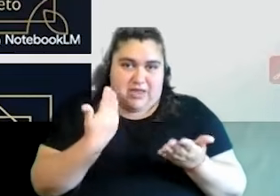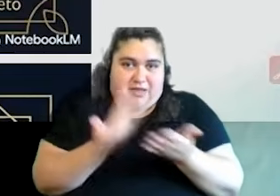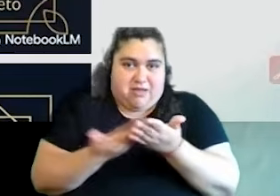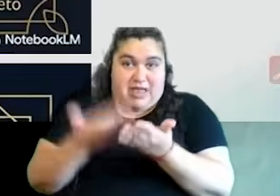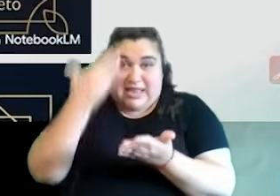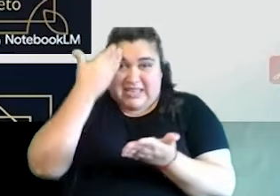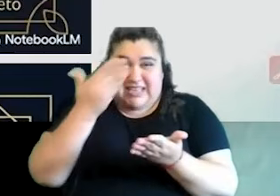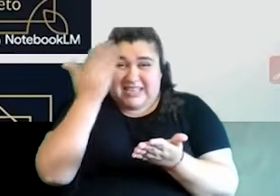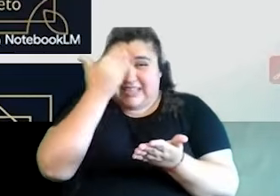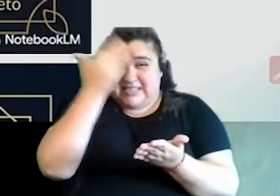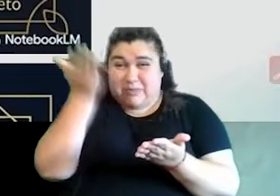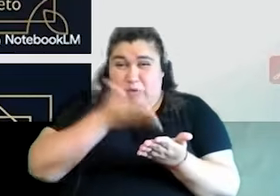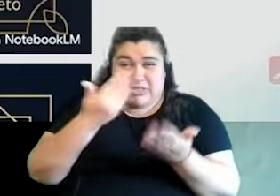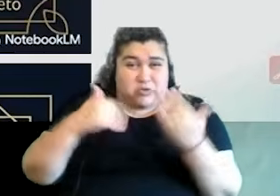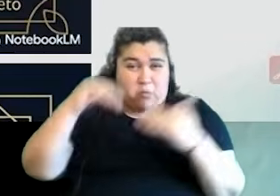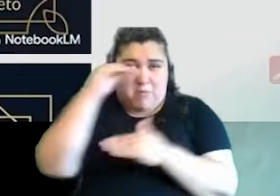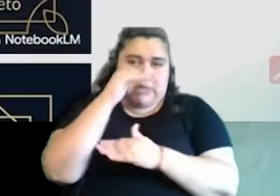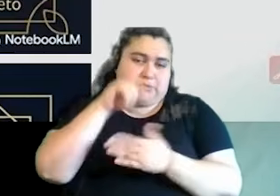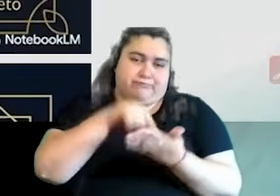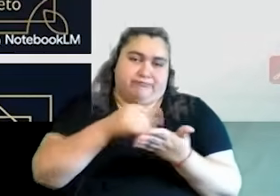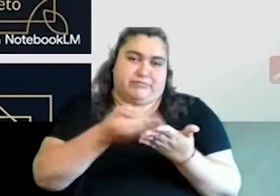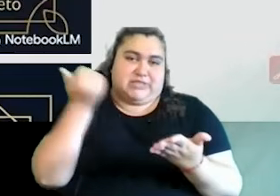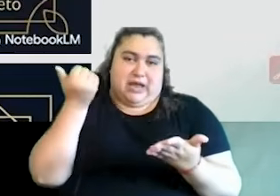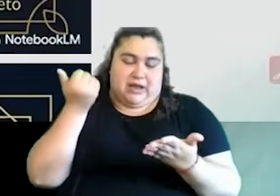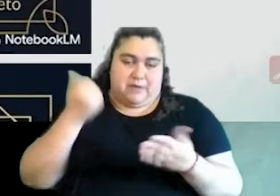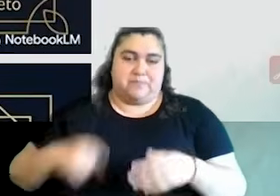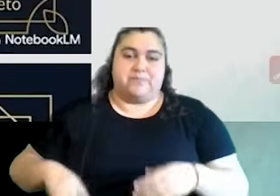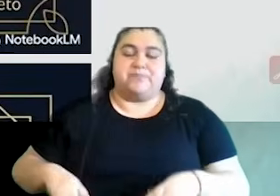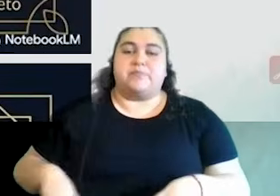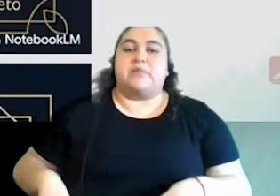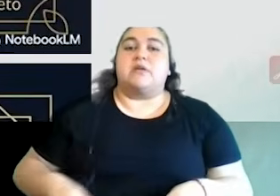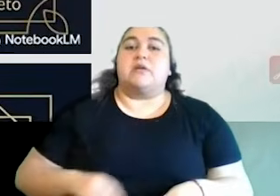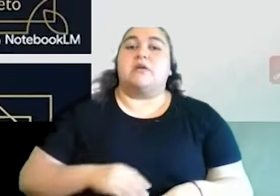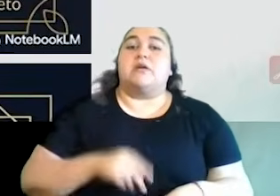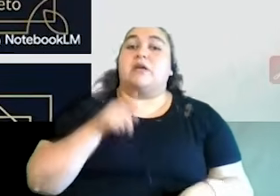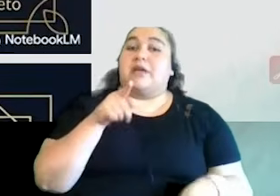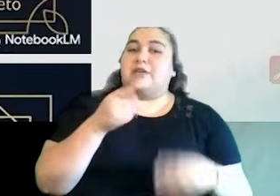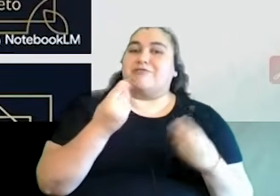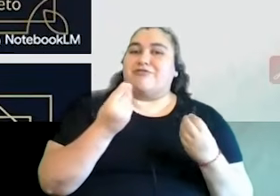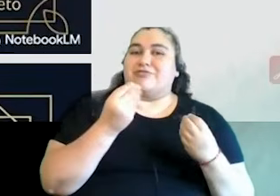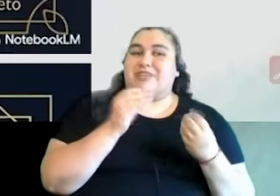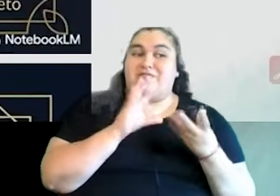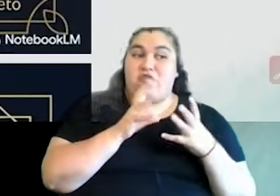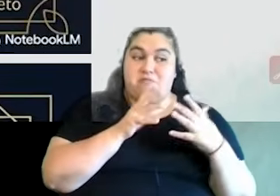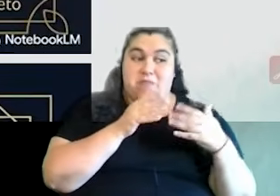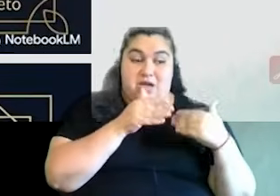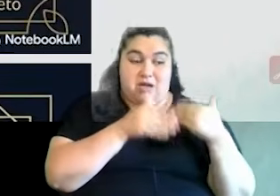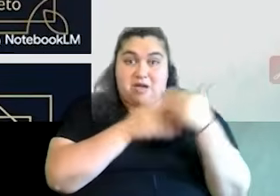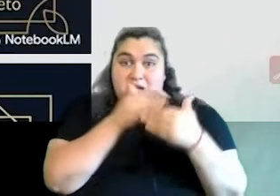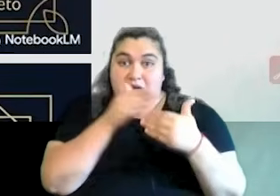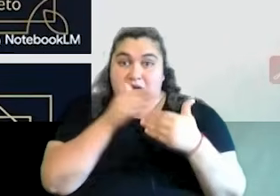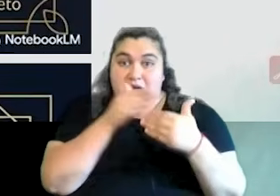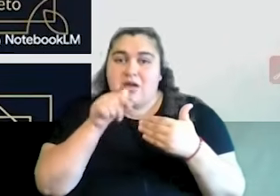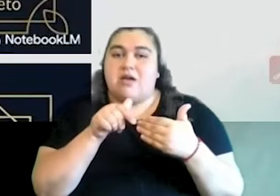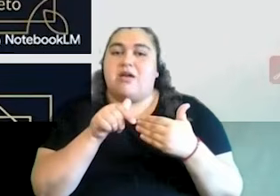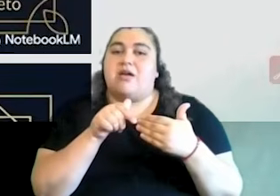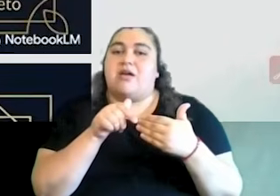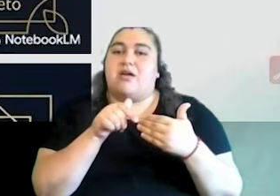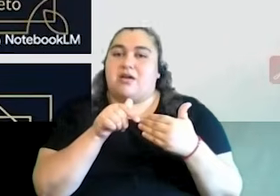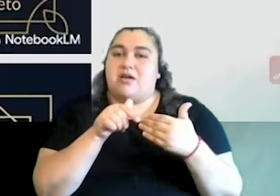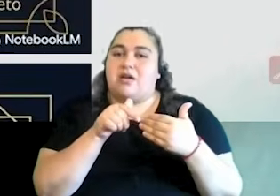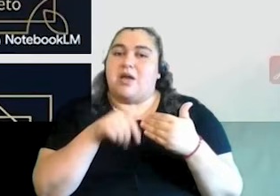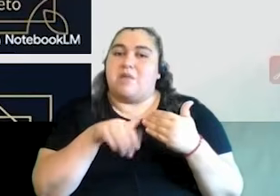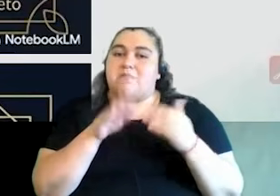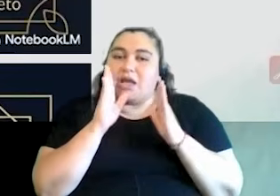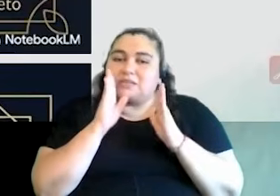significativa. Y que además este parámetro de discrepancia significativa aparece también en lo que es en materia de prescripción,